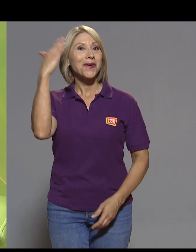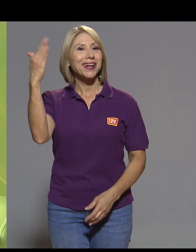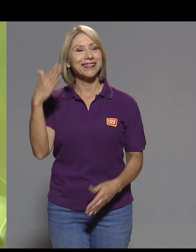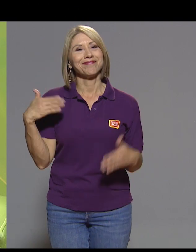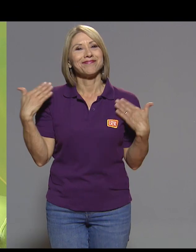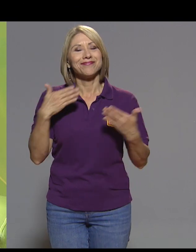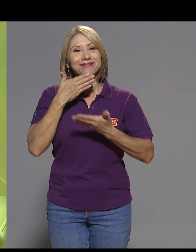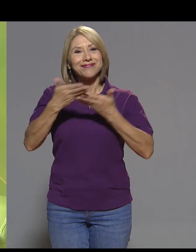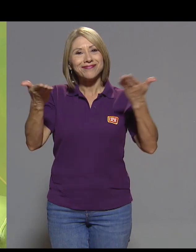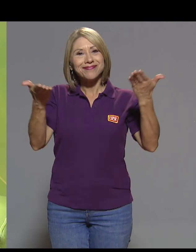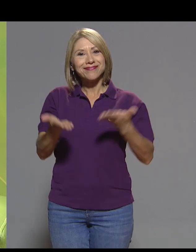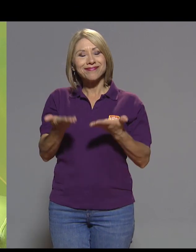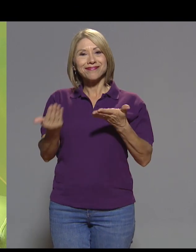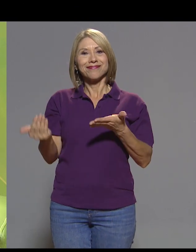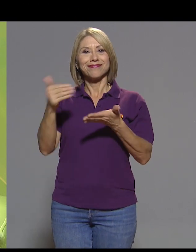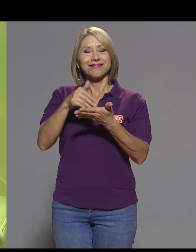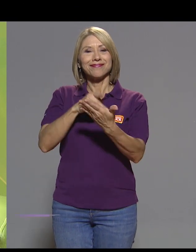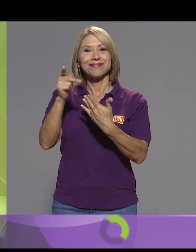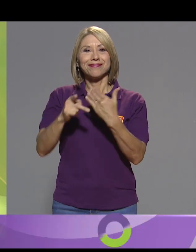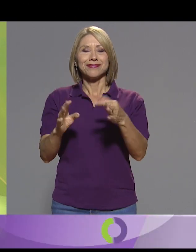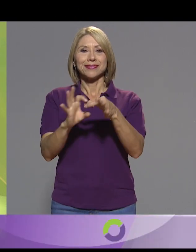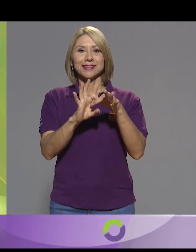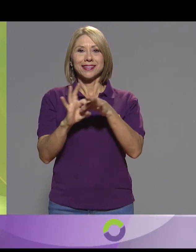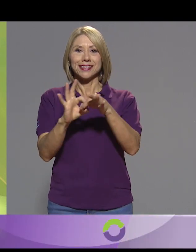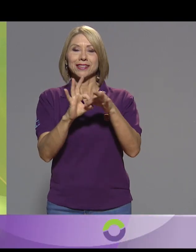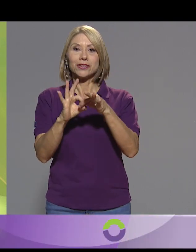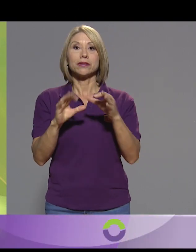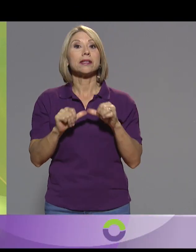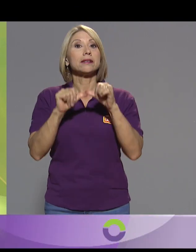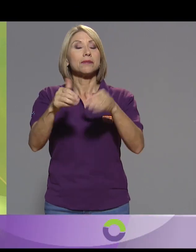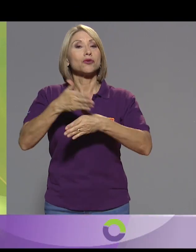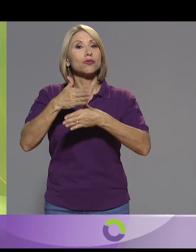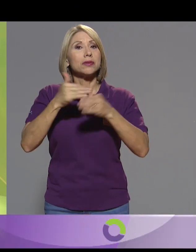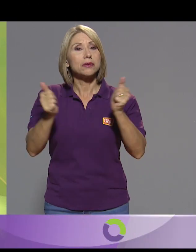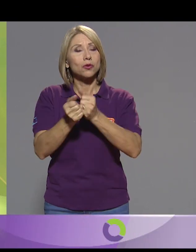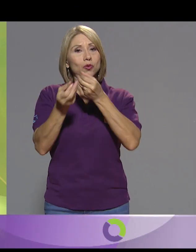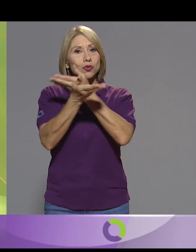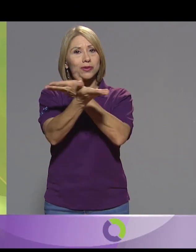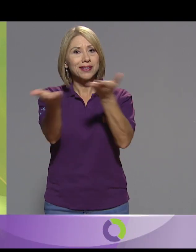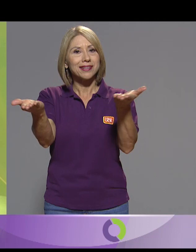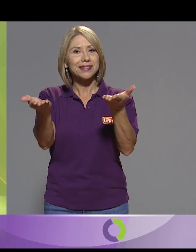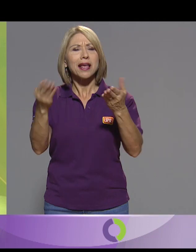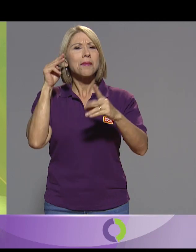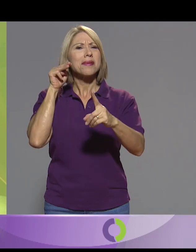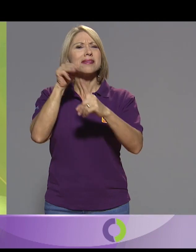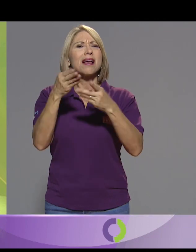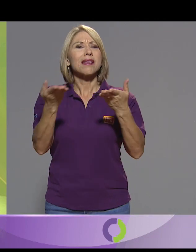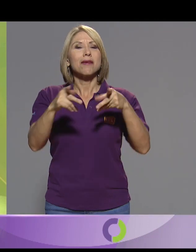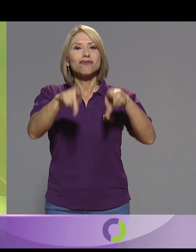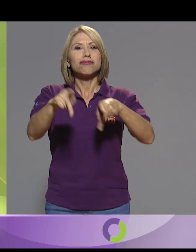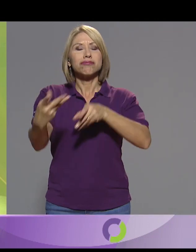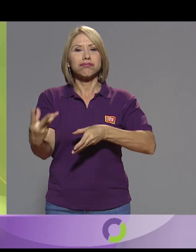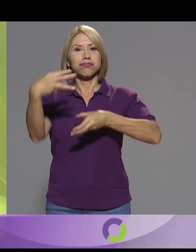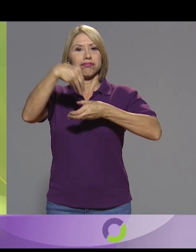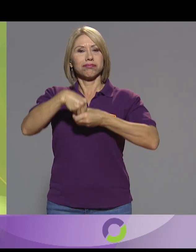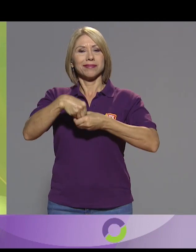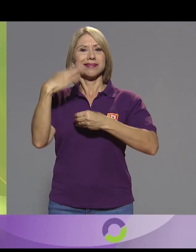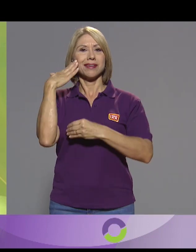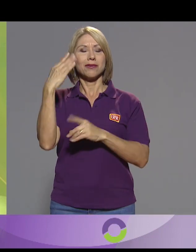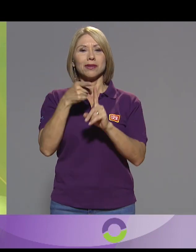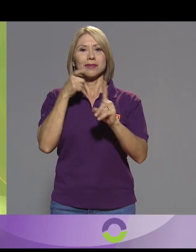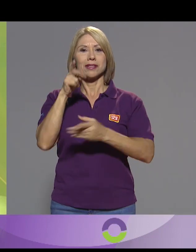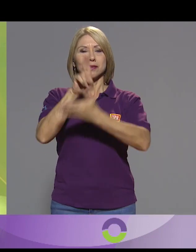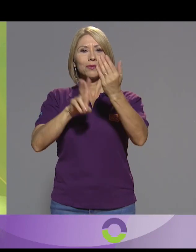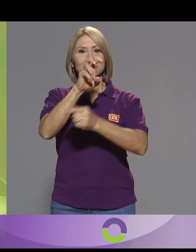hola qué gusto darles la bienvenida a una nueva edición de nexos seguimos compartiendo con ustedes el mensaje de la inclusión y le saludamos desde la